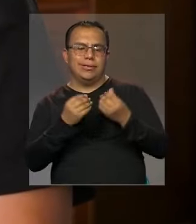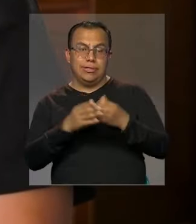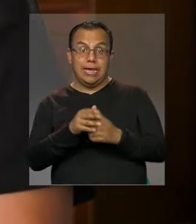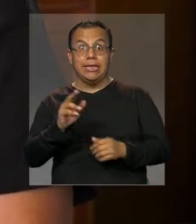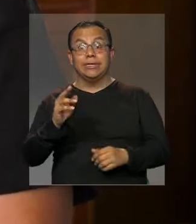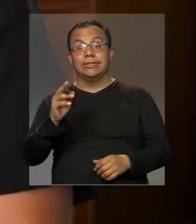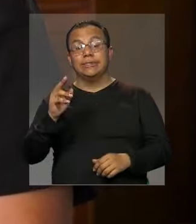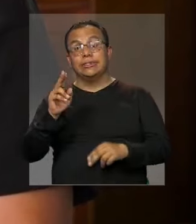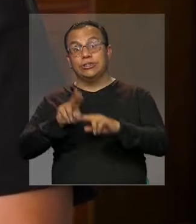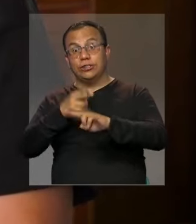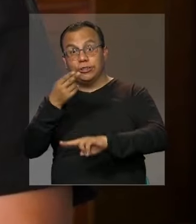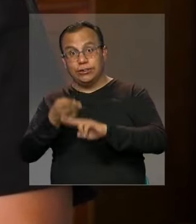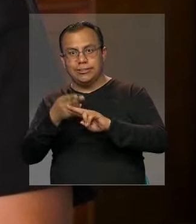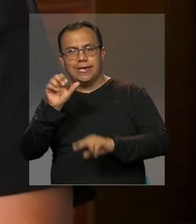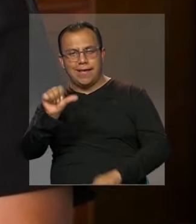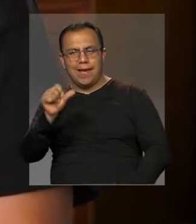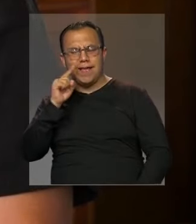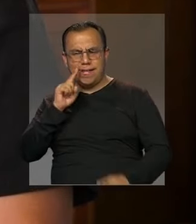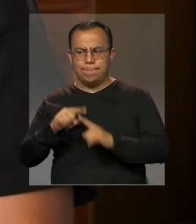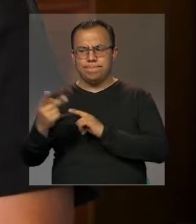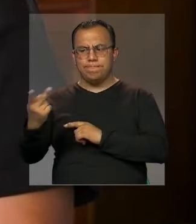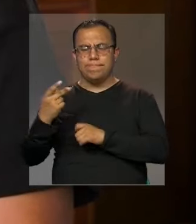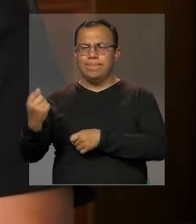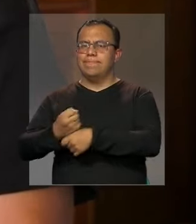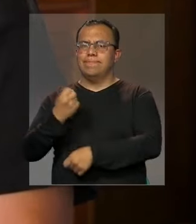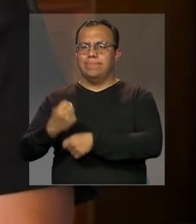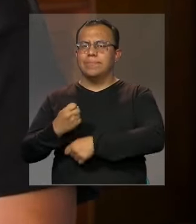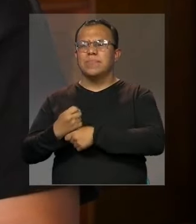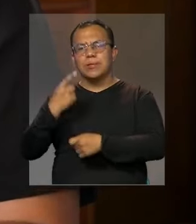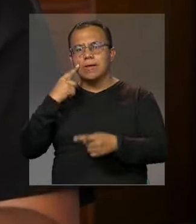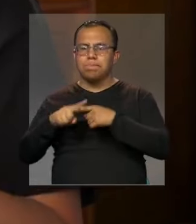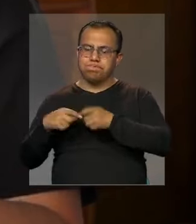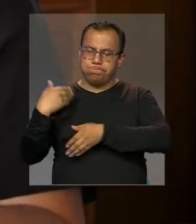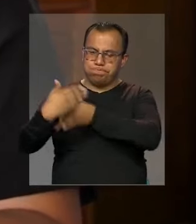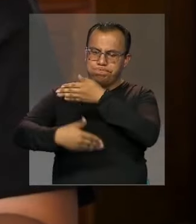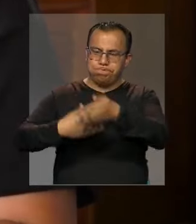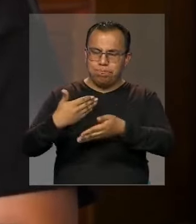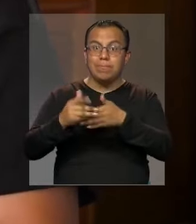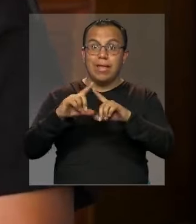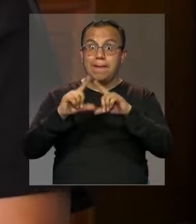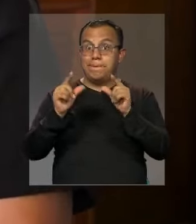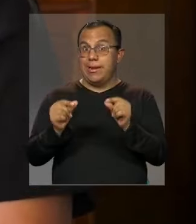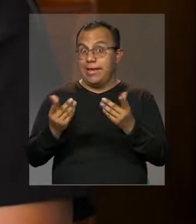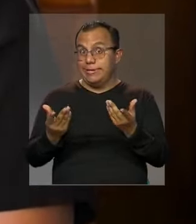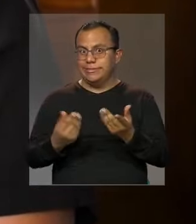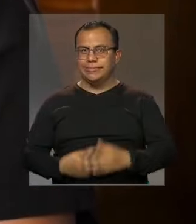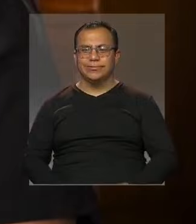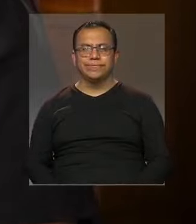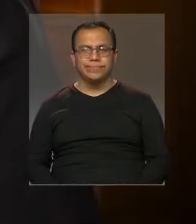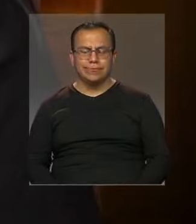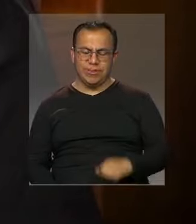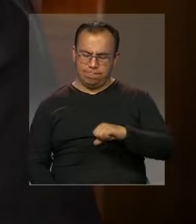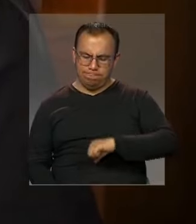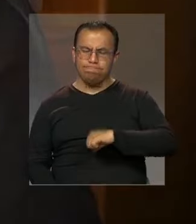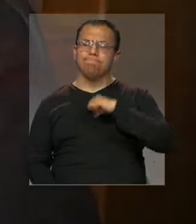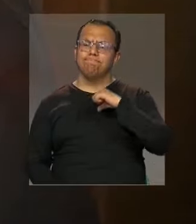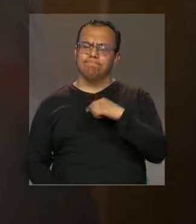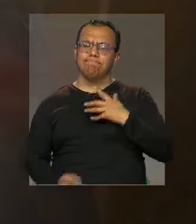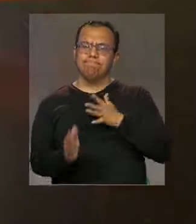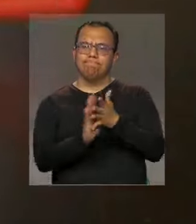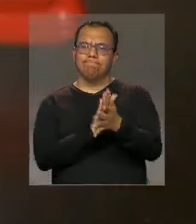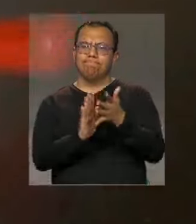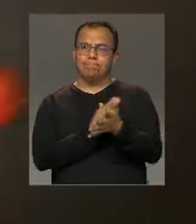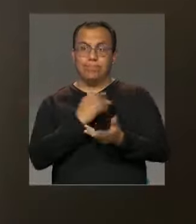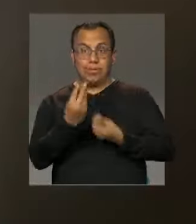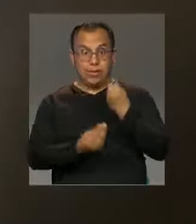sobrinas empiezo a trabajar directamente con ella, a emprender haciendo las empanadas. Con orgullo cuenta cómo para ella